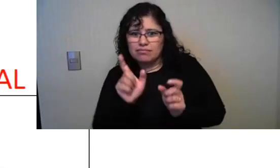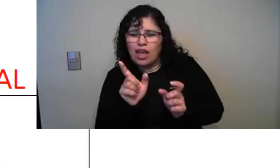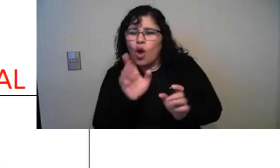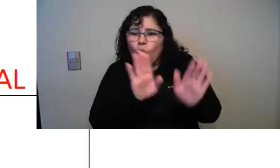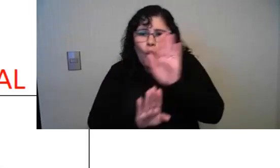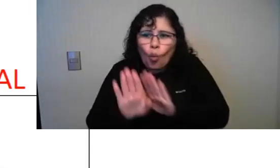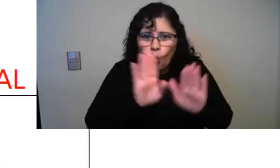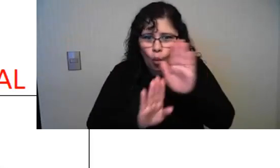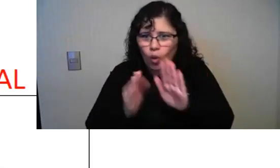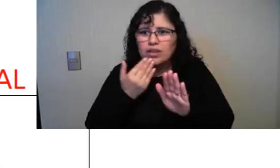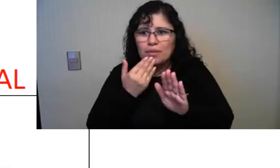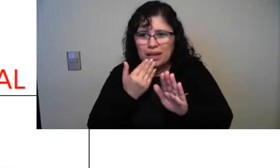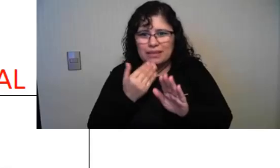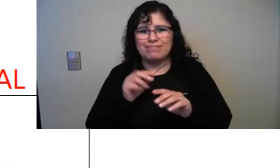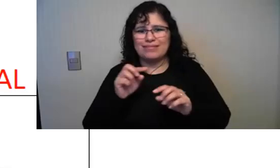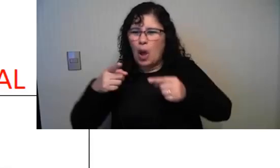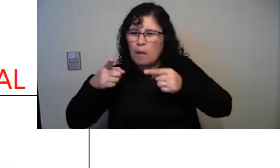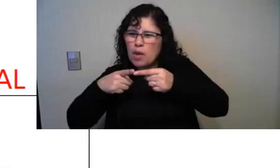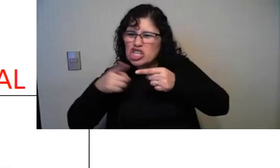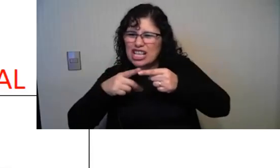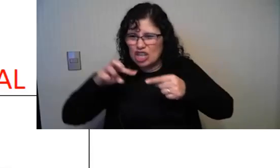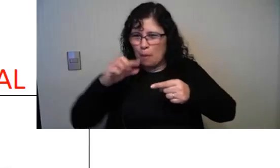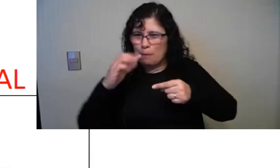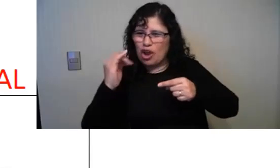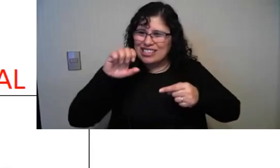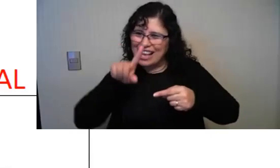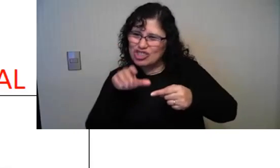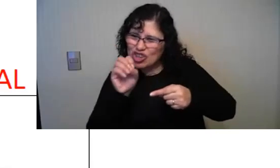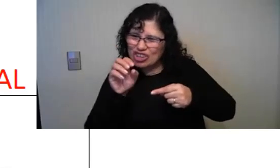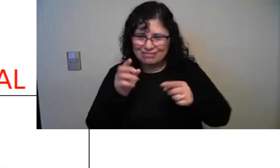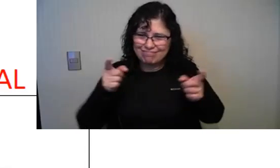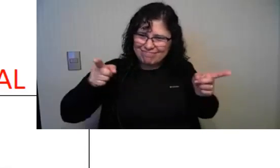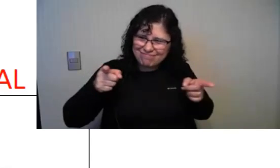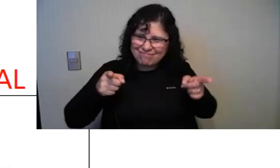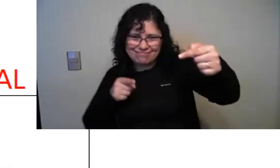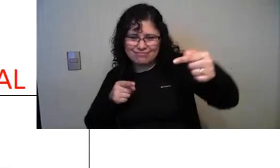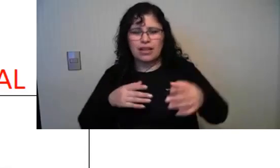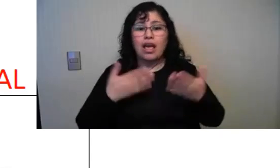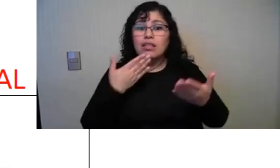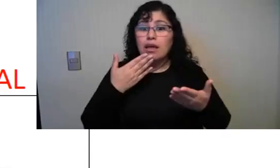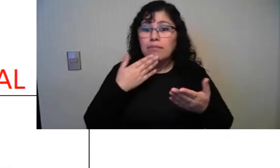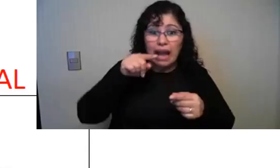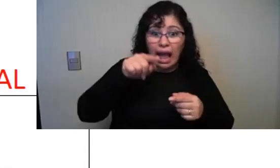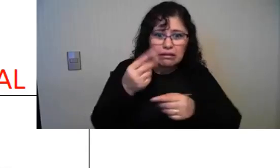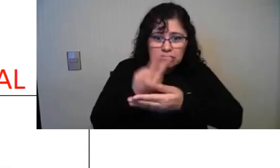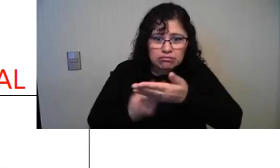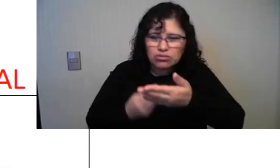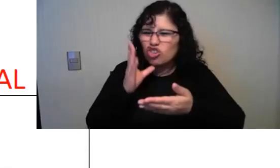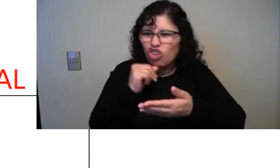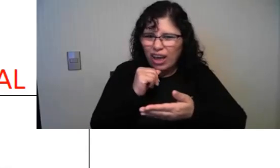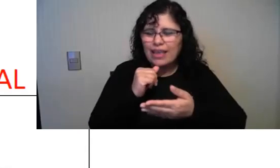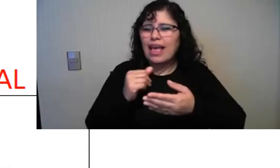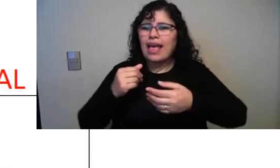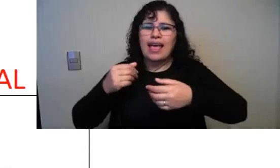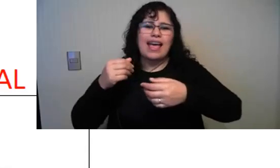Aquí hay lo que se denomina plexo venoso, además también hay tejido adiposo que no lo dibujan, que amortigua un